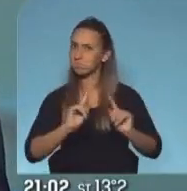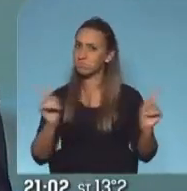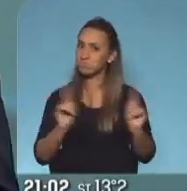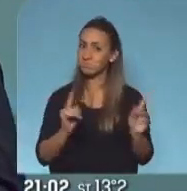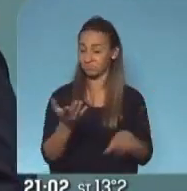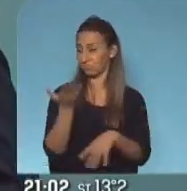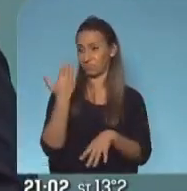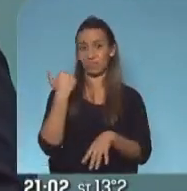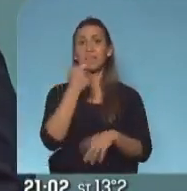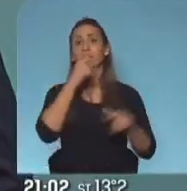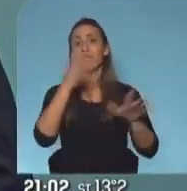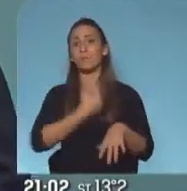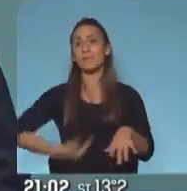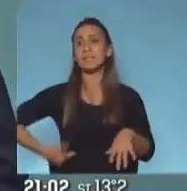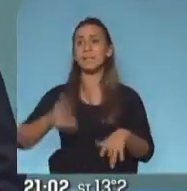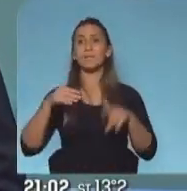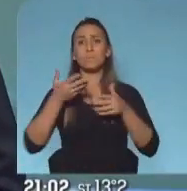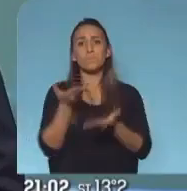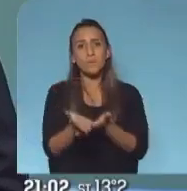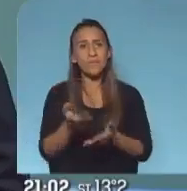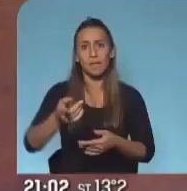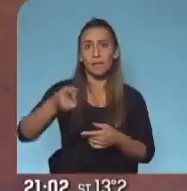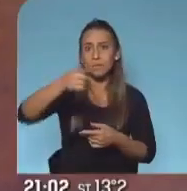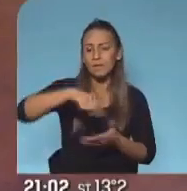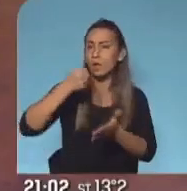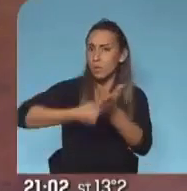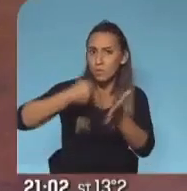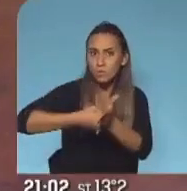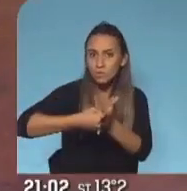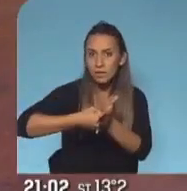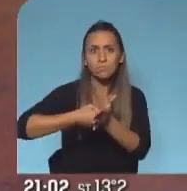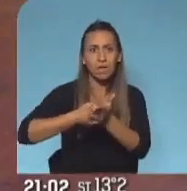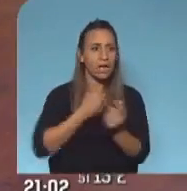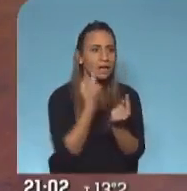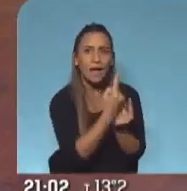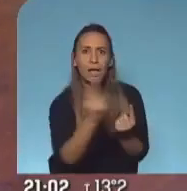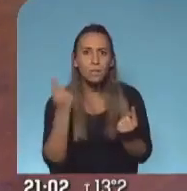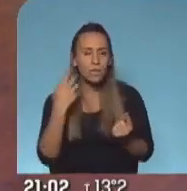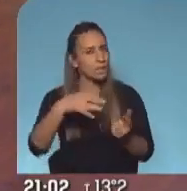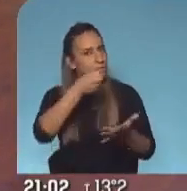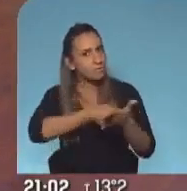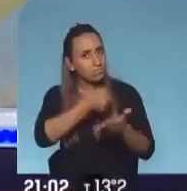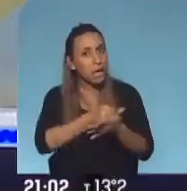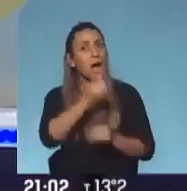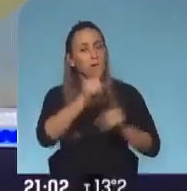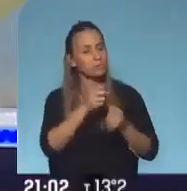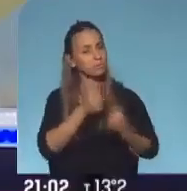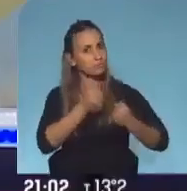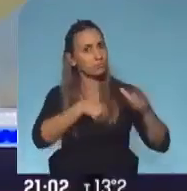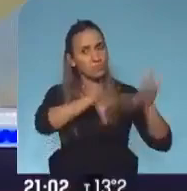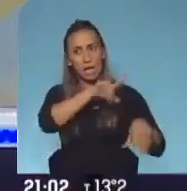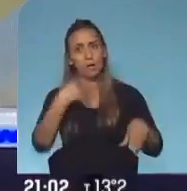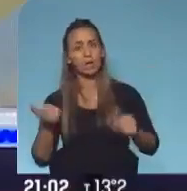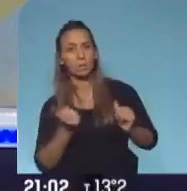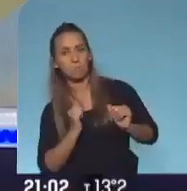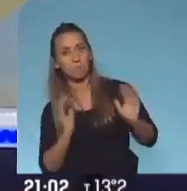Nación encarna una lucha colectiva, cada uno de nosotros tiene que hacer lo suyo y algunos hacen más que otros. Así es, y Darío cumple una tarea